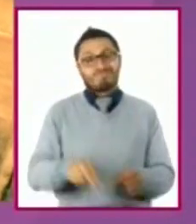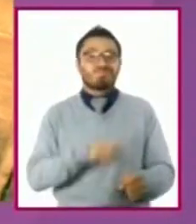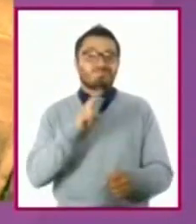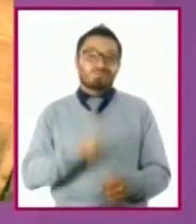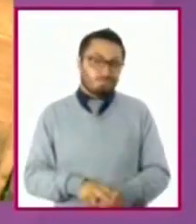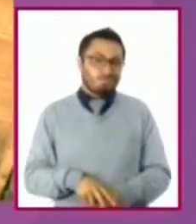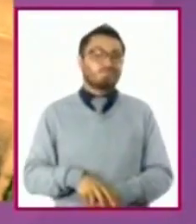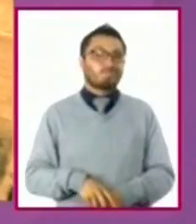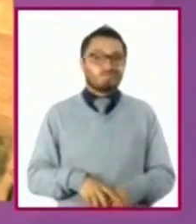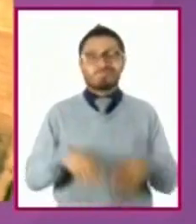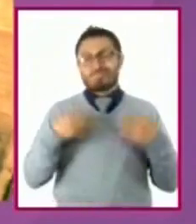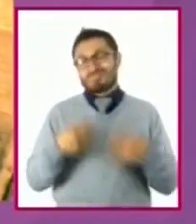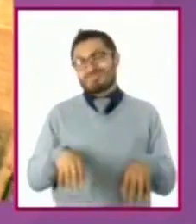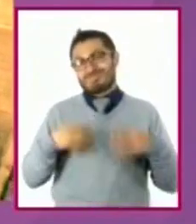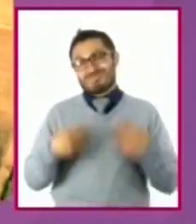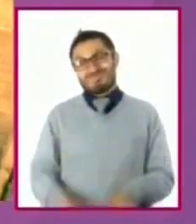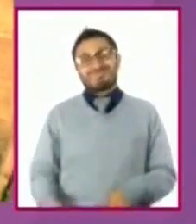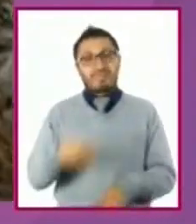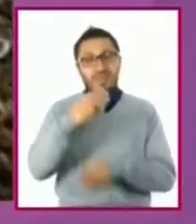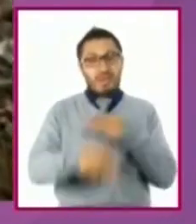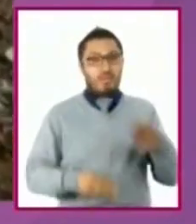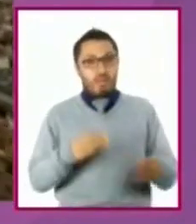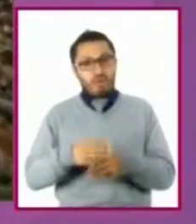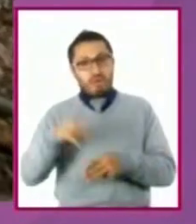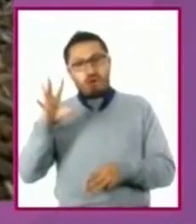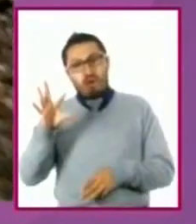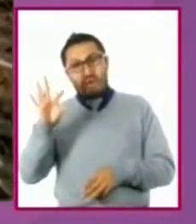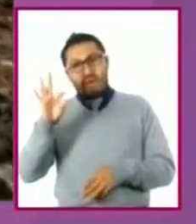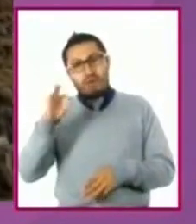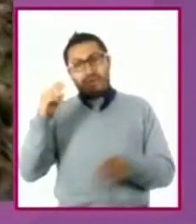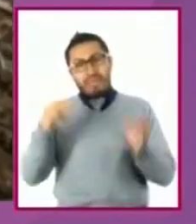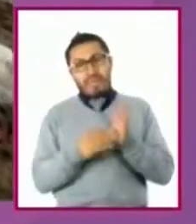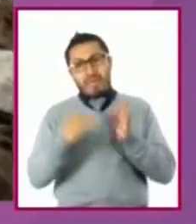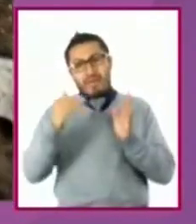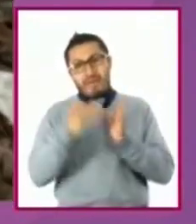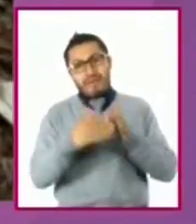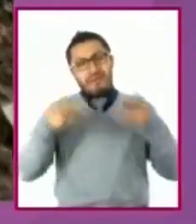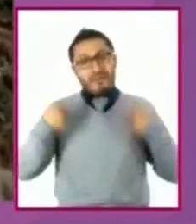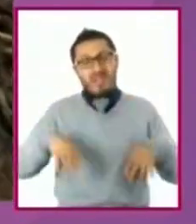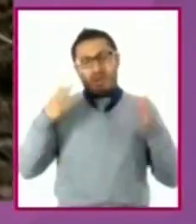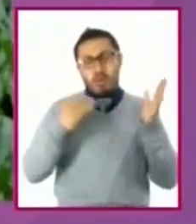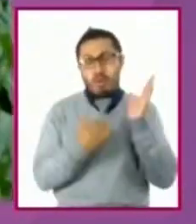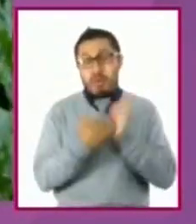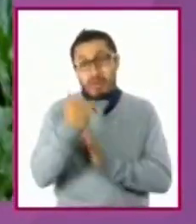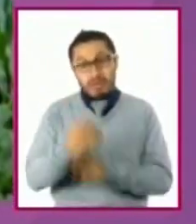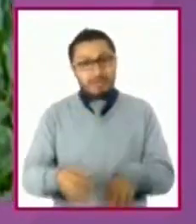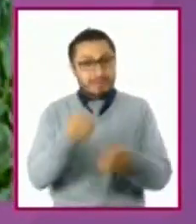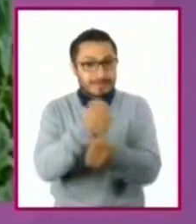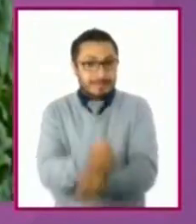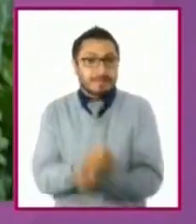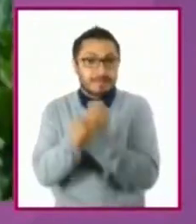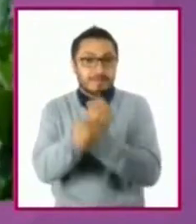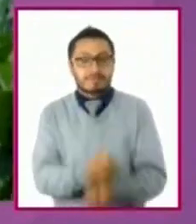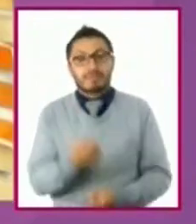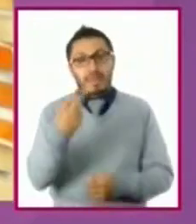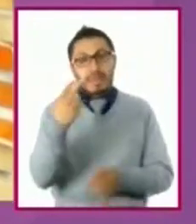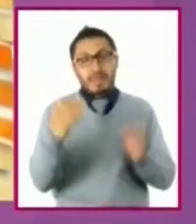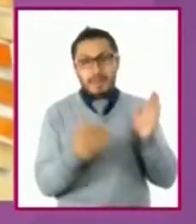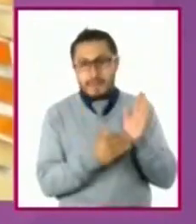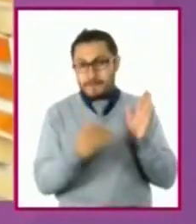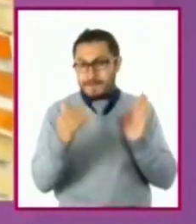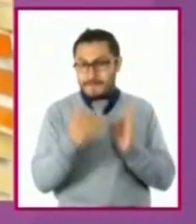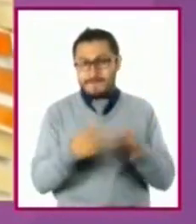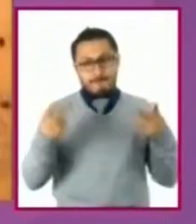En el mundo hay más de 40 millones de personas que han sido víctimas de esclavitud moderna, 25 millones de personas